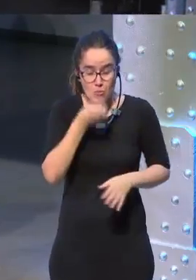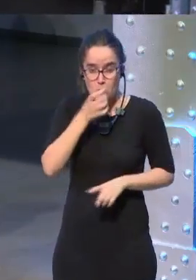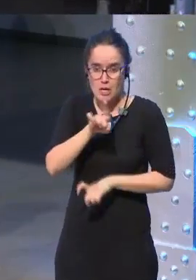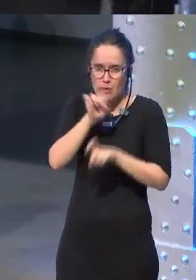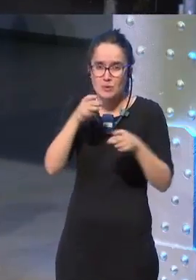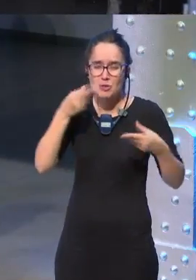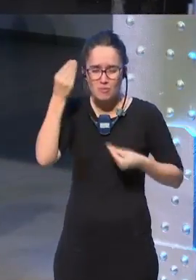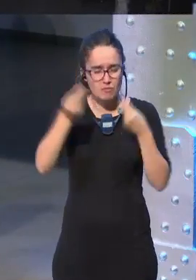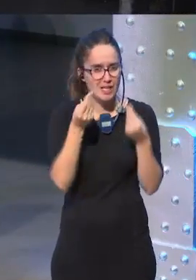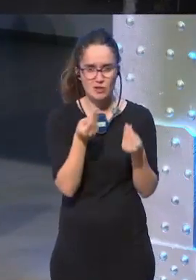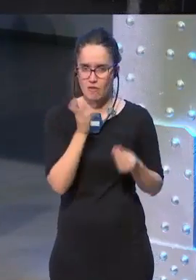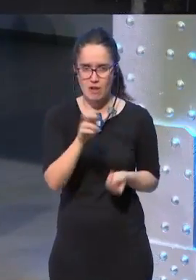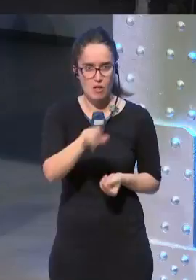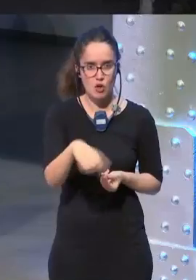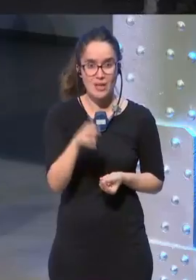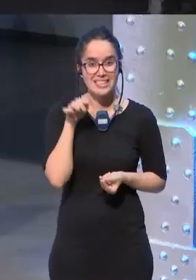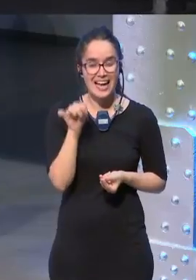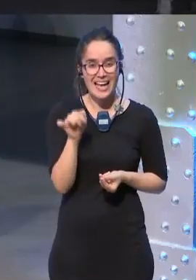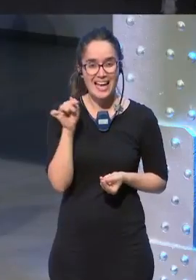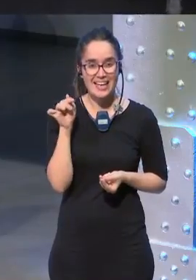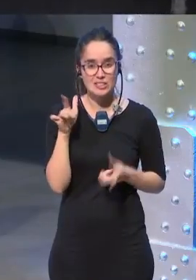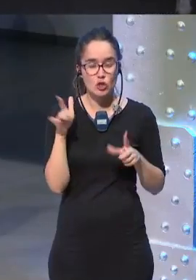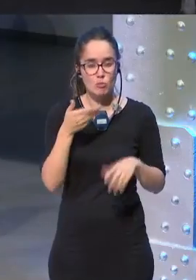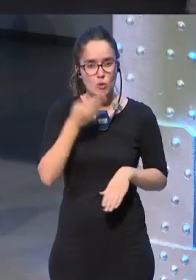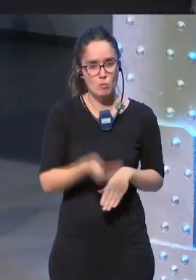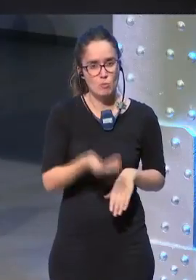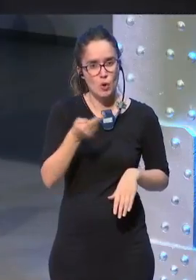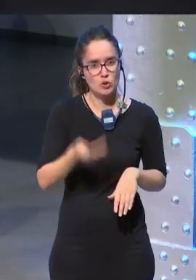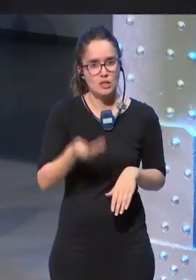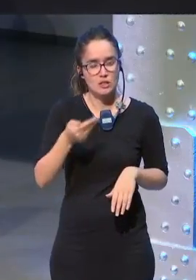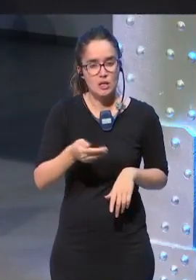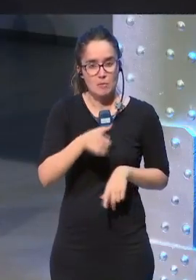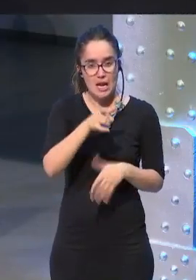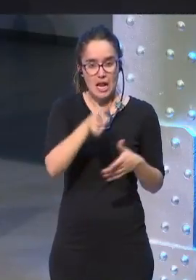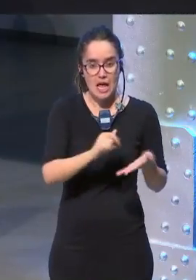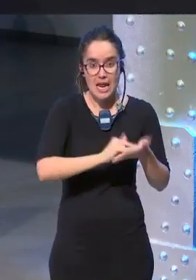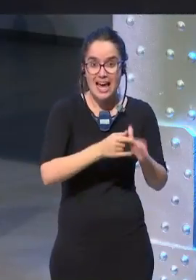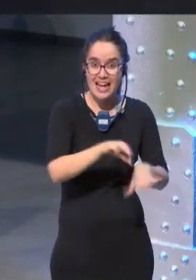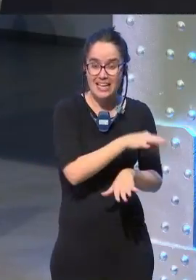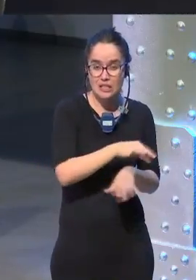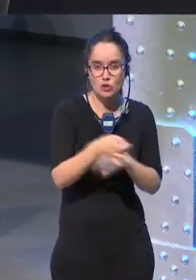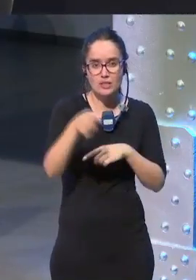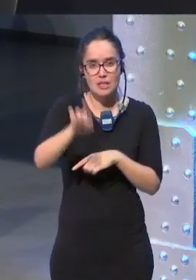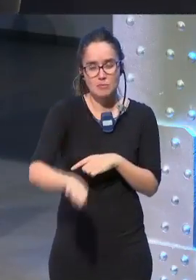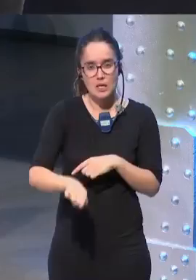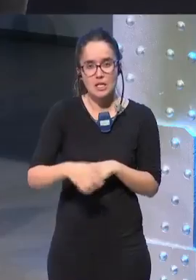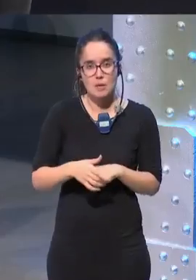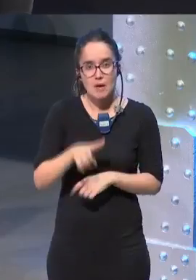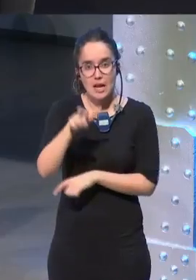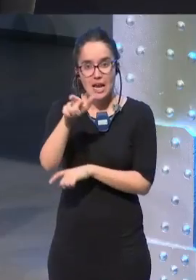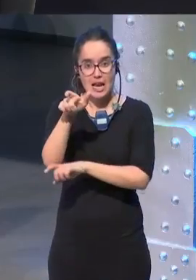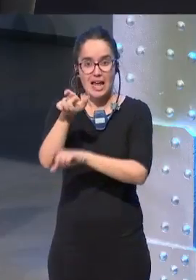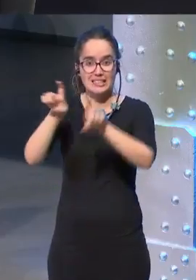que no es así. Creo que esto es tan importante para el arquitecto como para